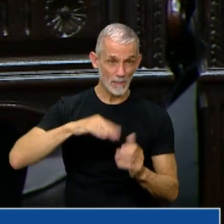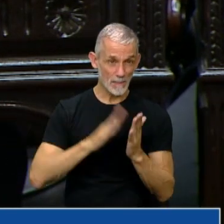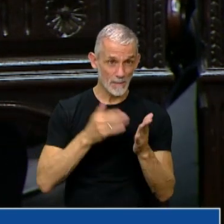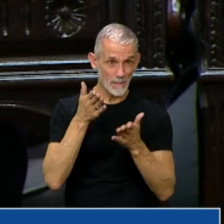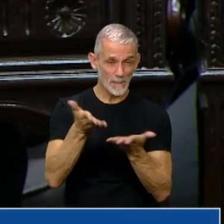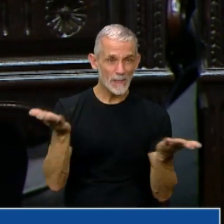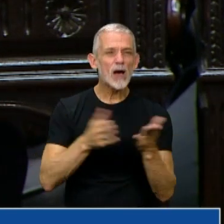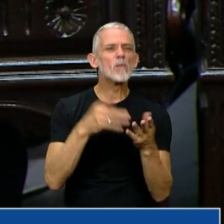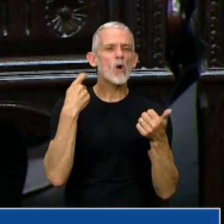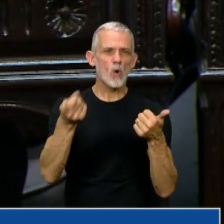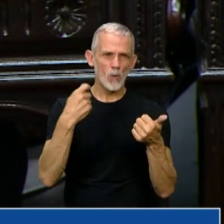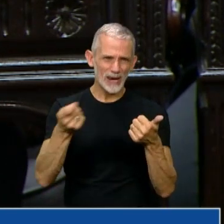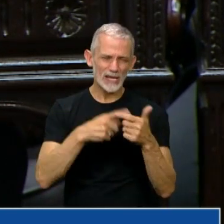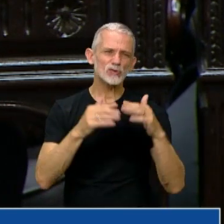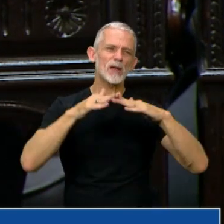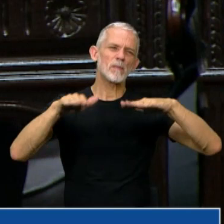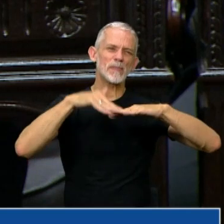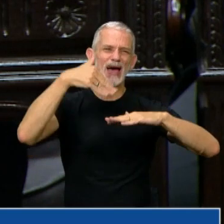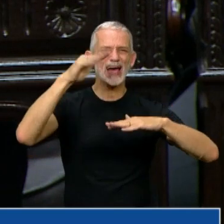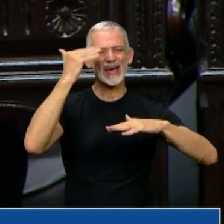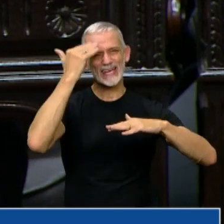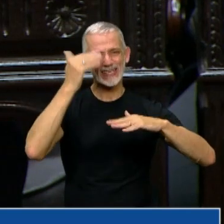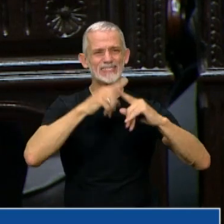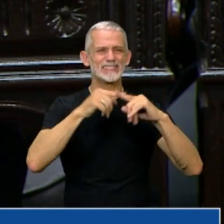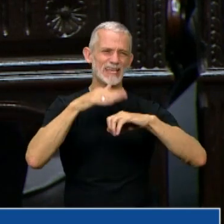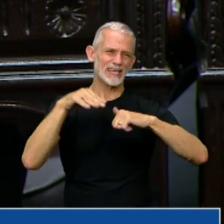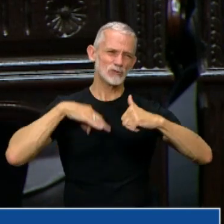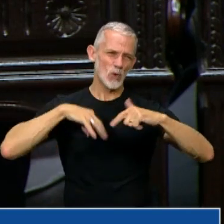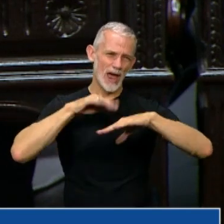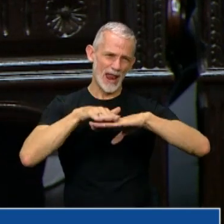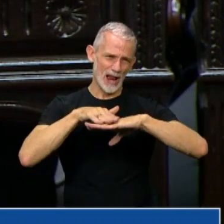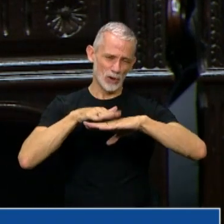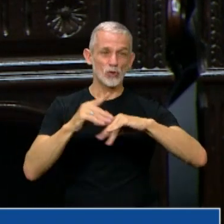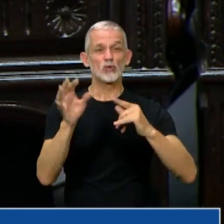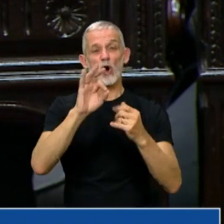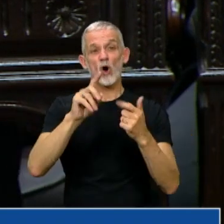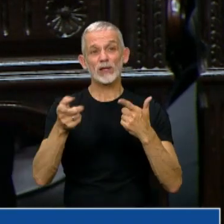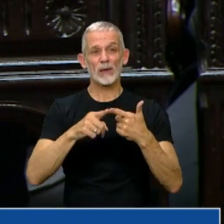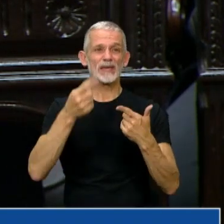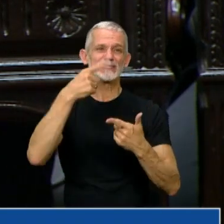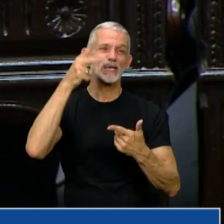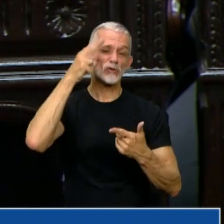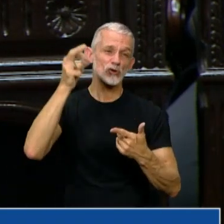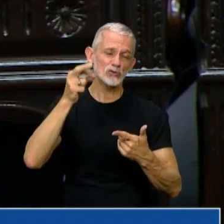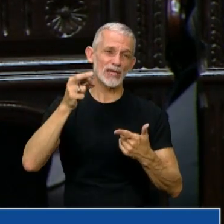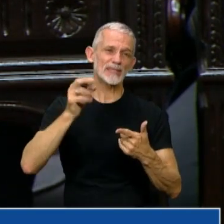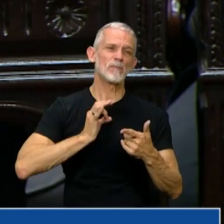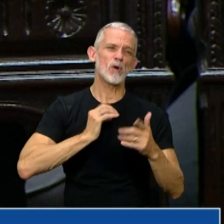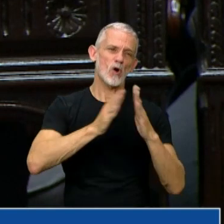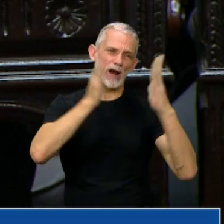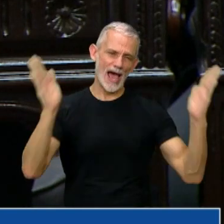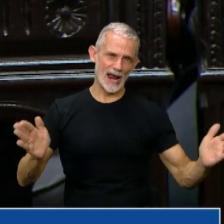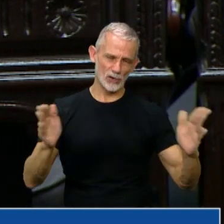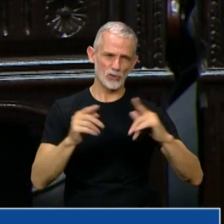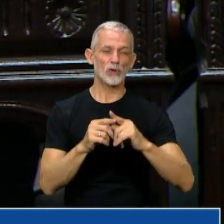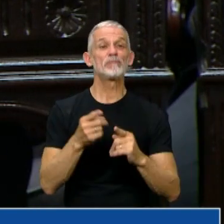dependencia por jubilaciones por encima de los 15 salarios mínimos vitales y móviles o los 180 anuales.